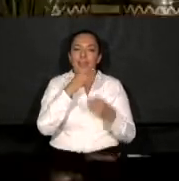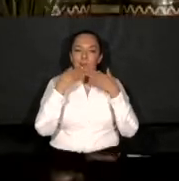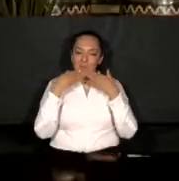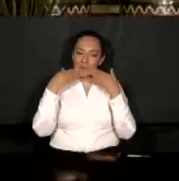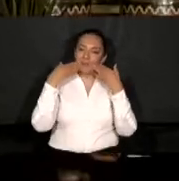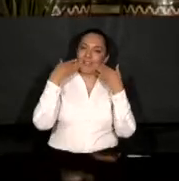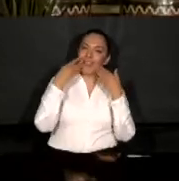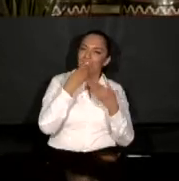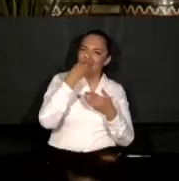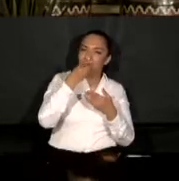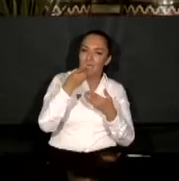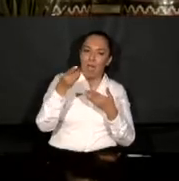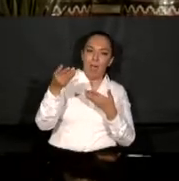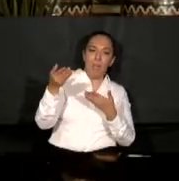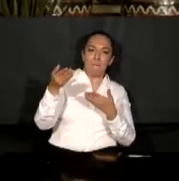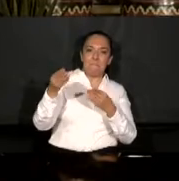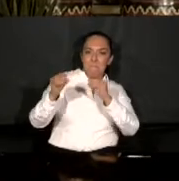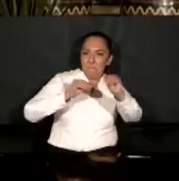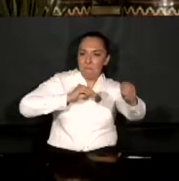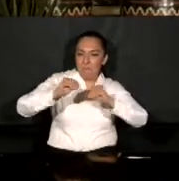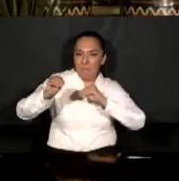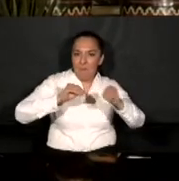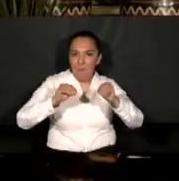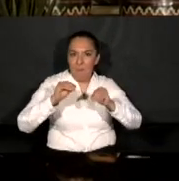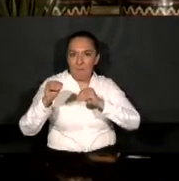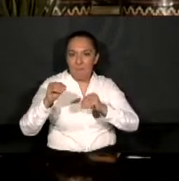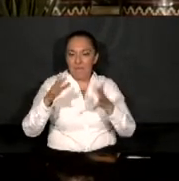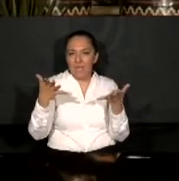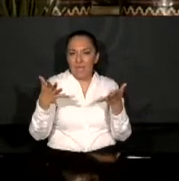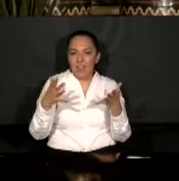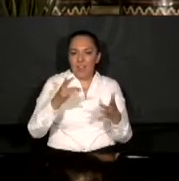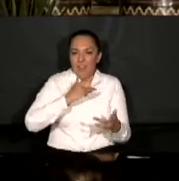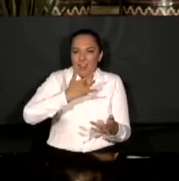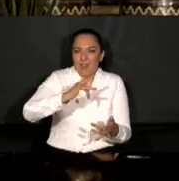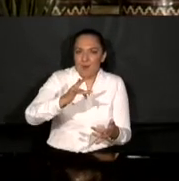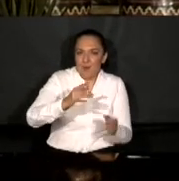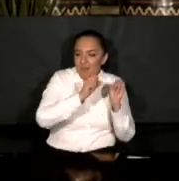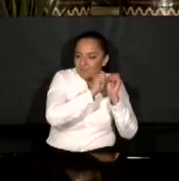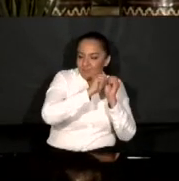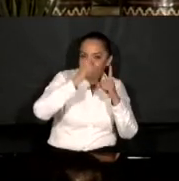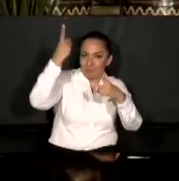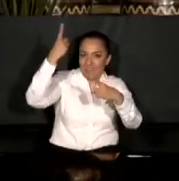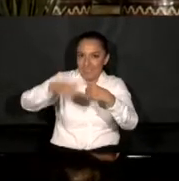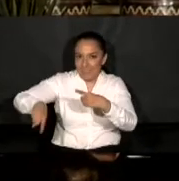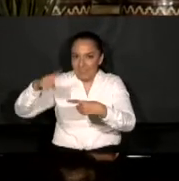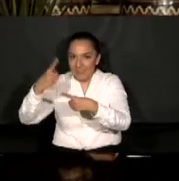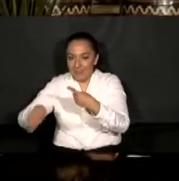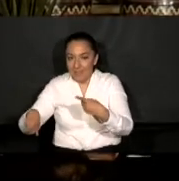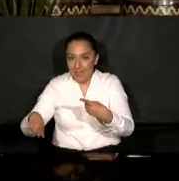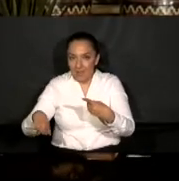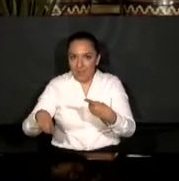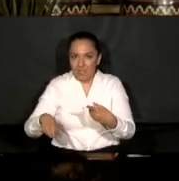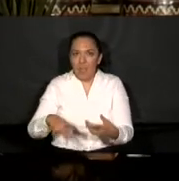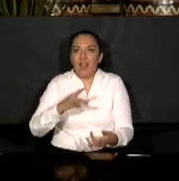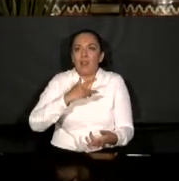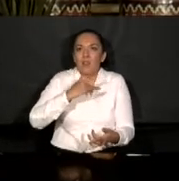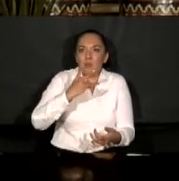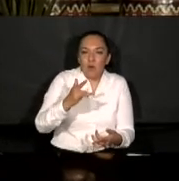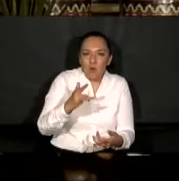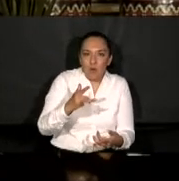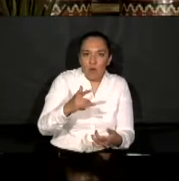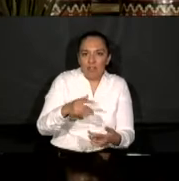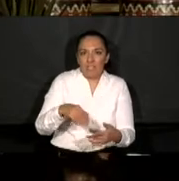mover las almas para juntos vencer el dolor que no viene de una fuente inevitable, sino el dolor que